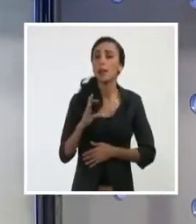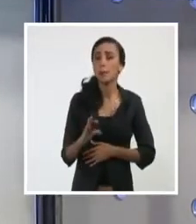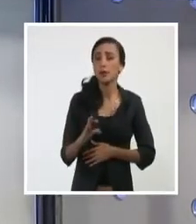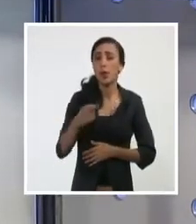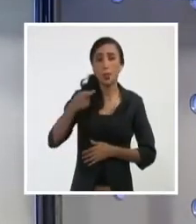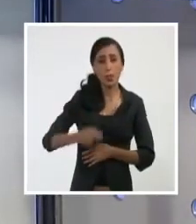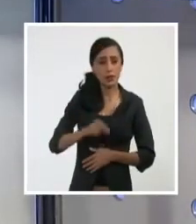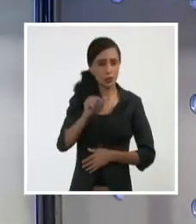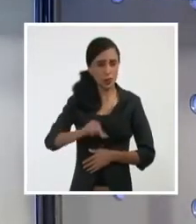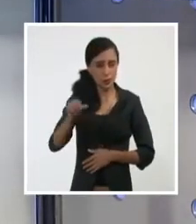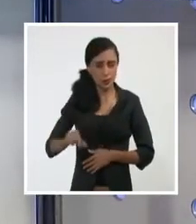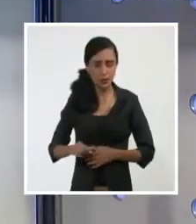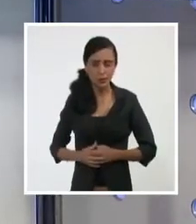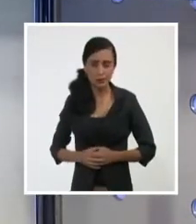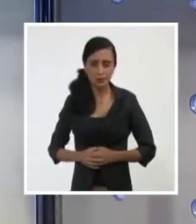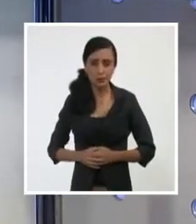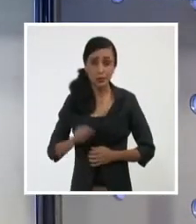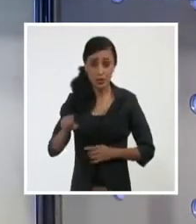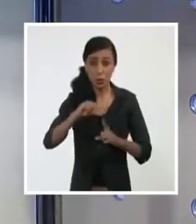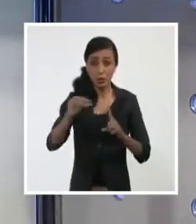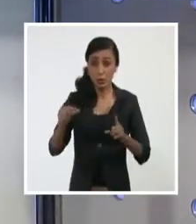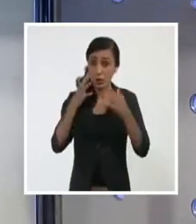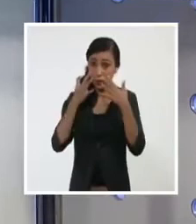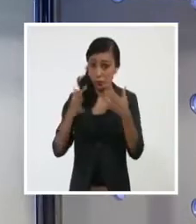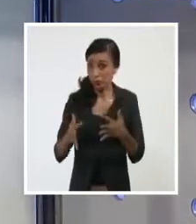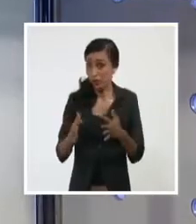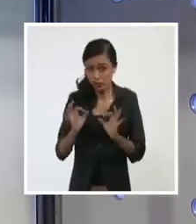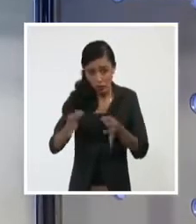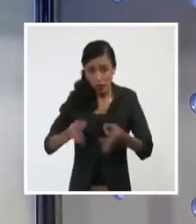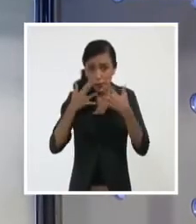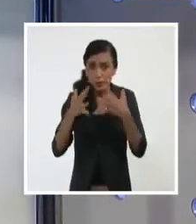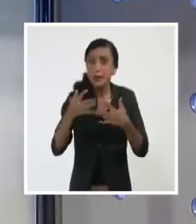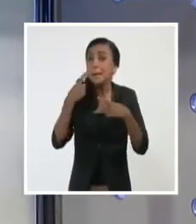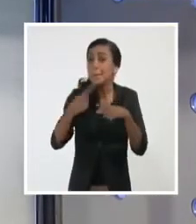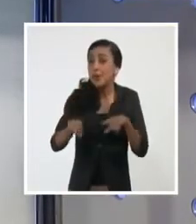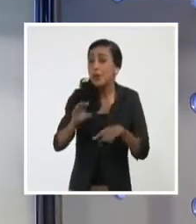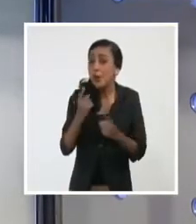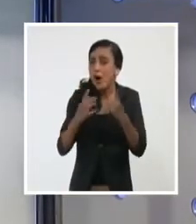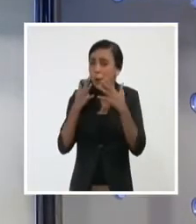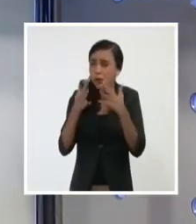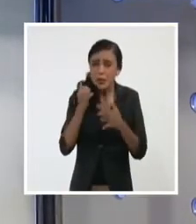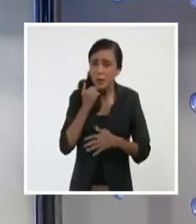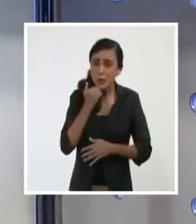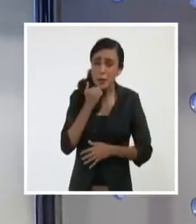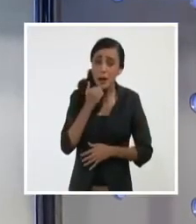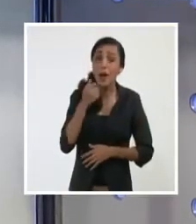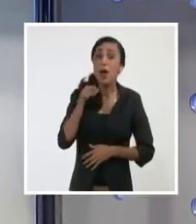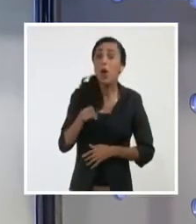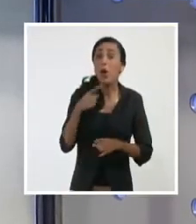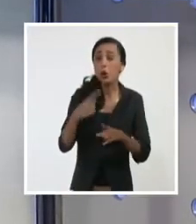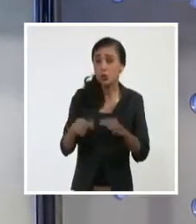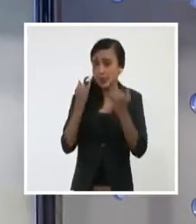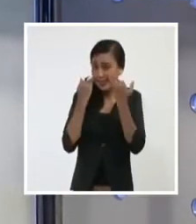humanos. Aclaro que estos son temas muy importantes, vitales, pero subrayo muy importantes, pero otros